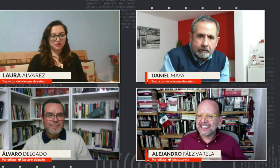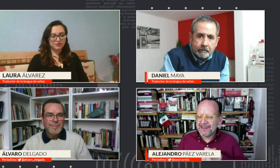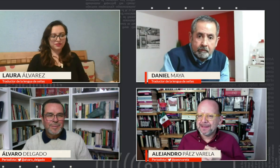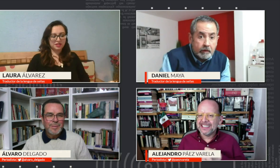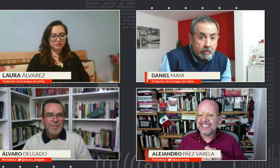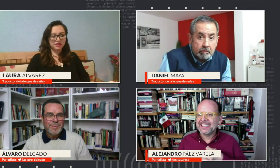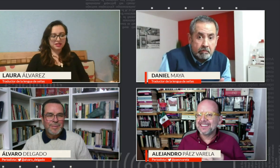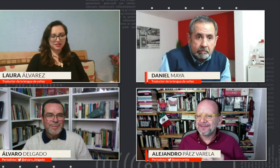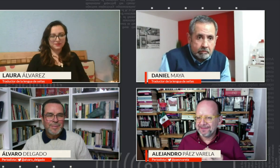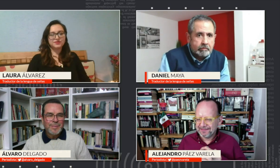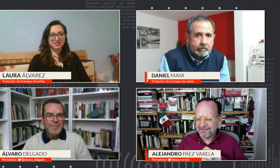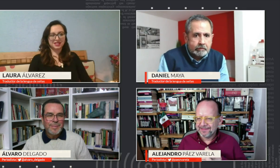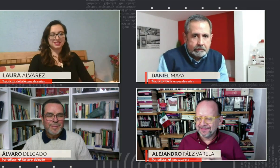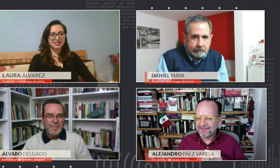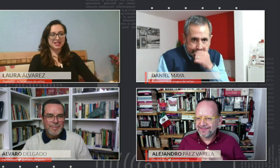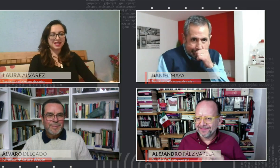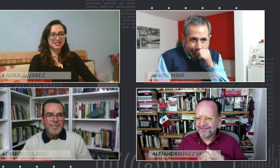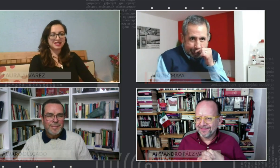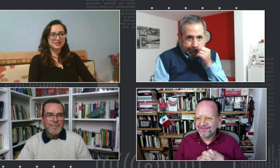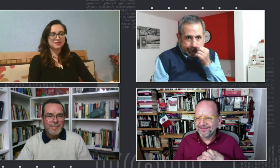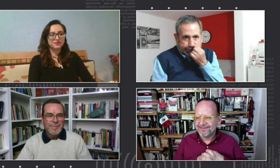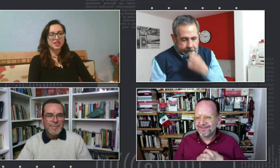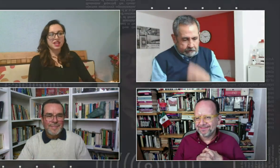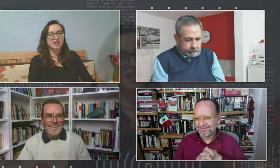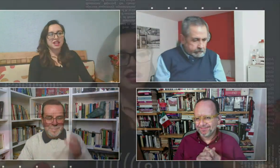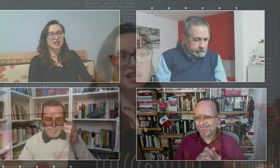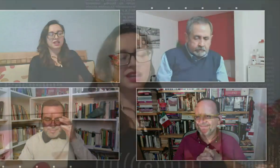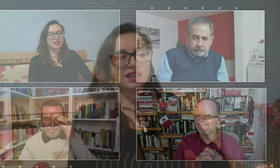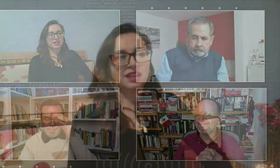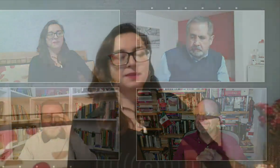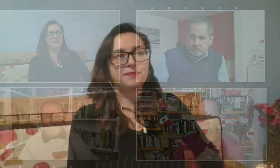Laura, bueno, si quiere empezar. Sí, gracias.